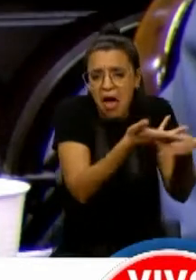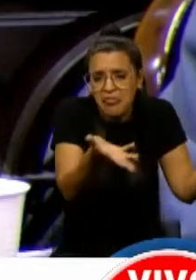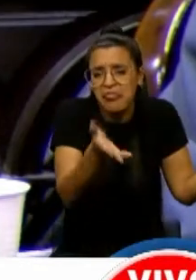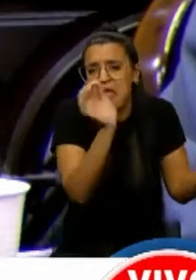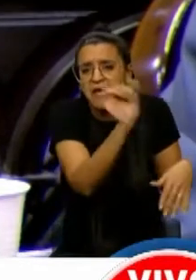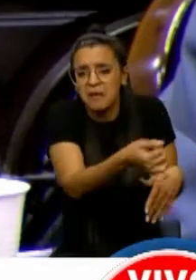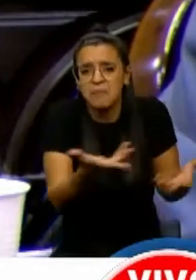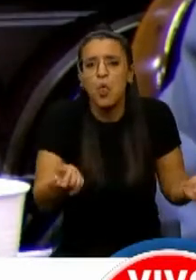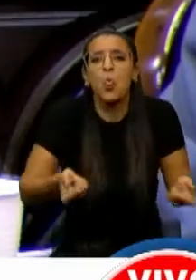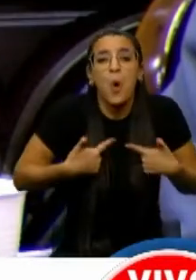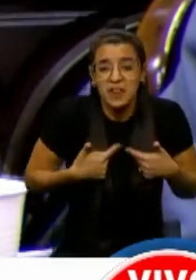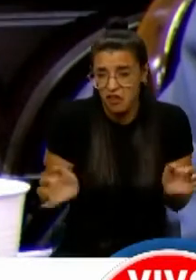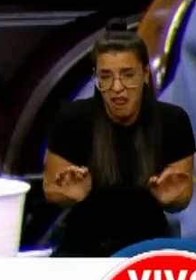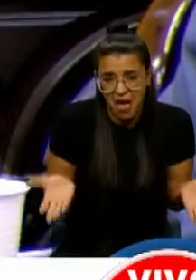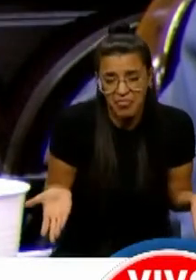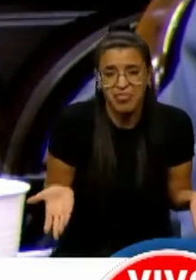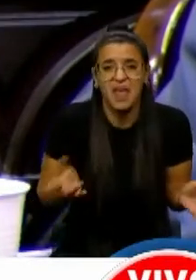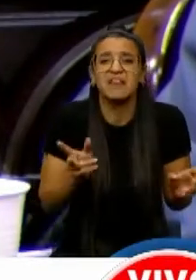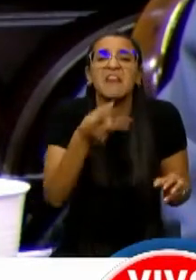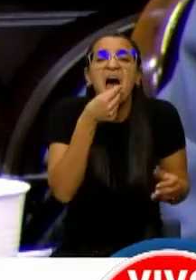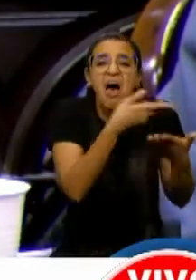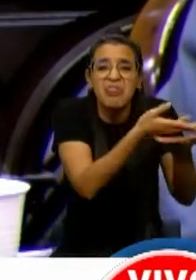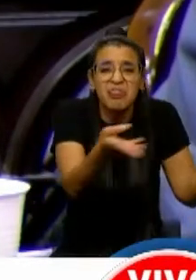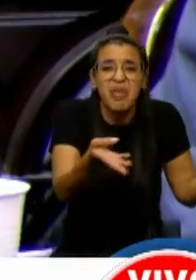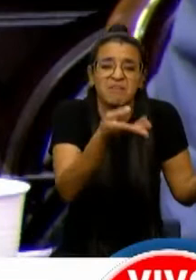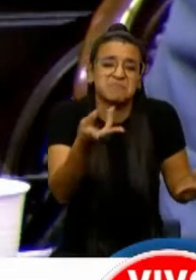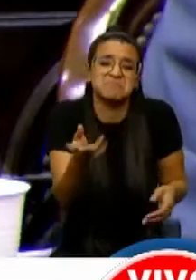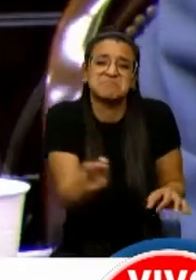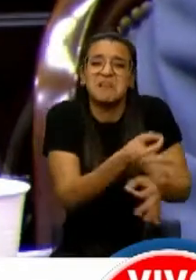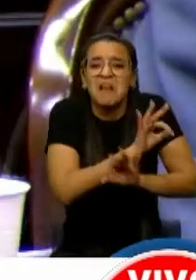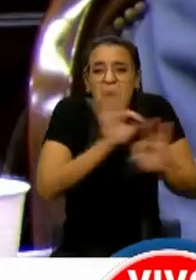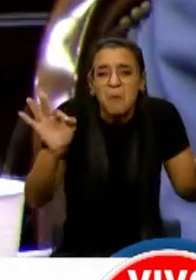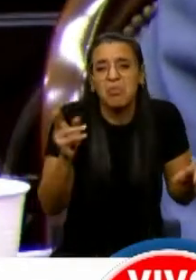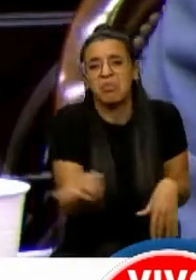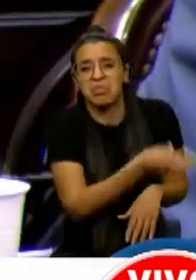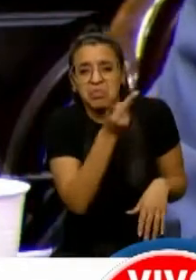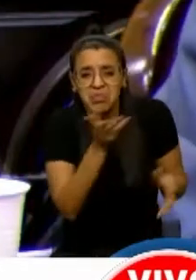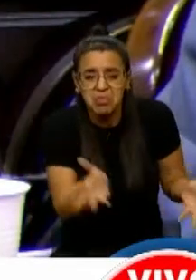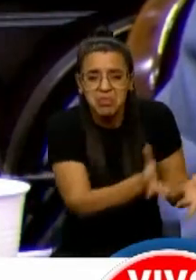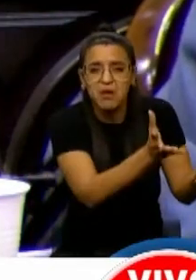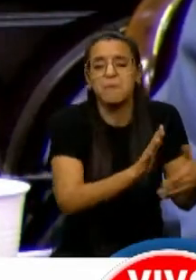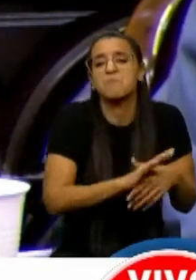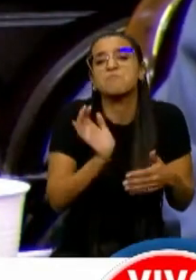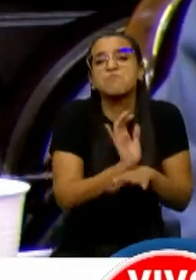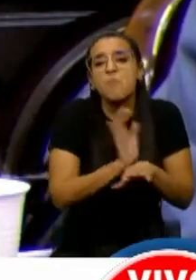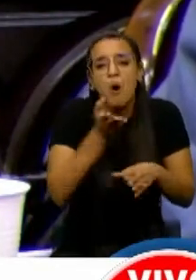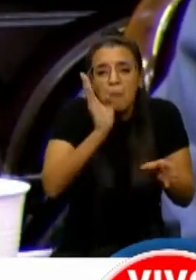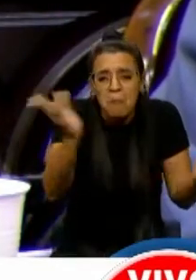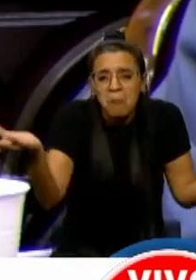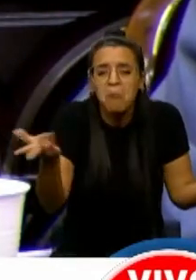los dueños de nada, los nadies, los ningunos, los ninguneados, corriendo la